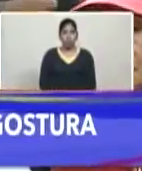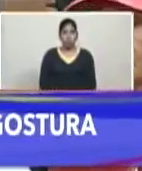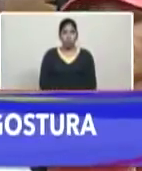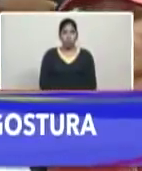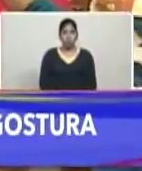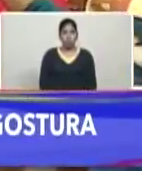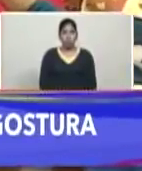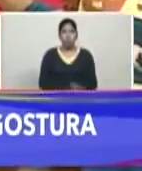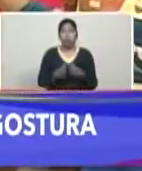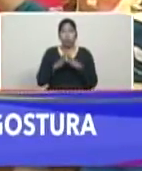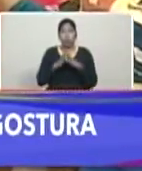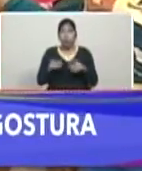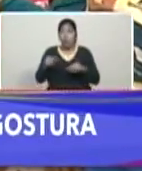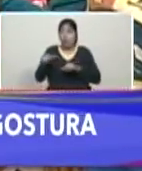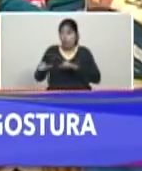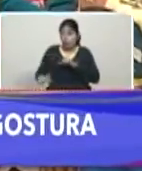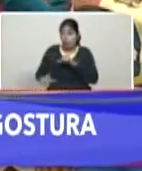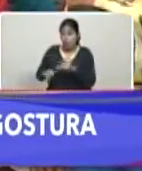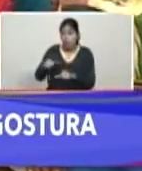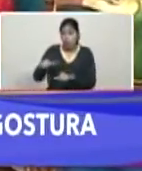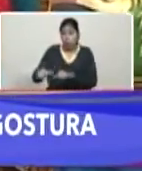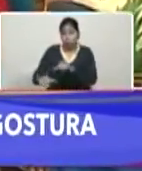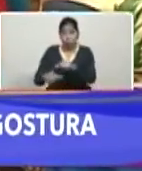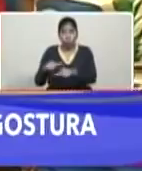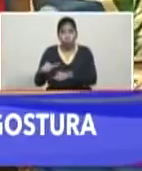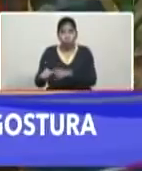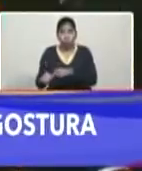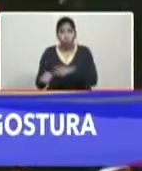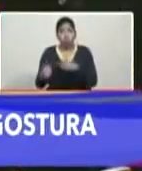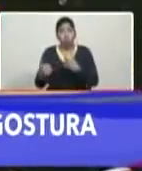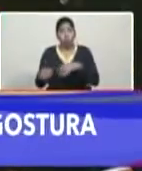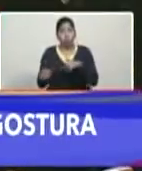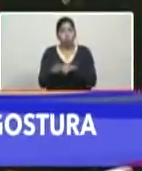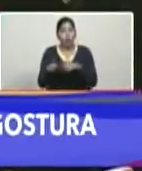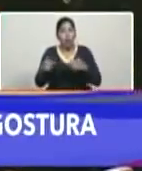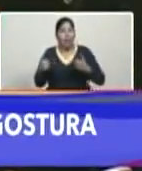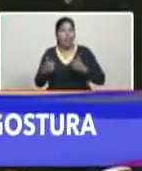Todas las generaciones le toca enfrentar retos.